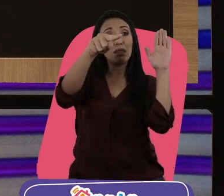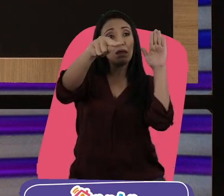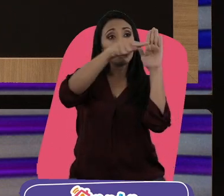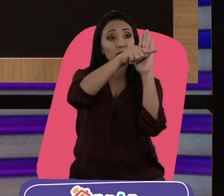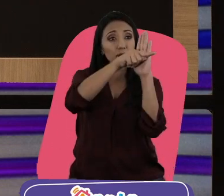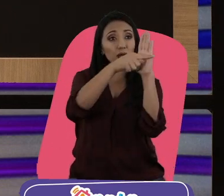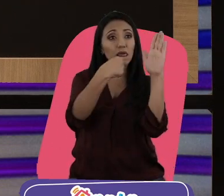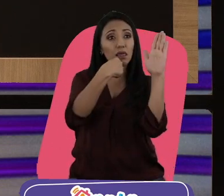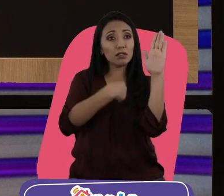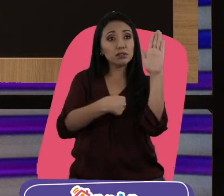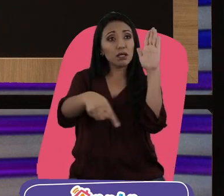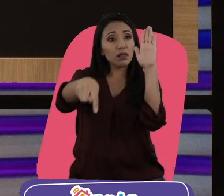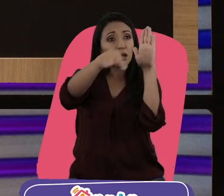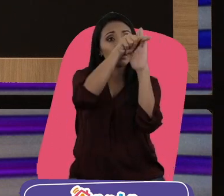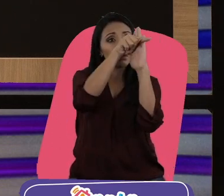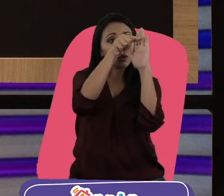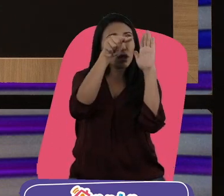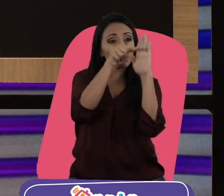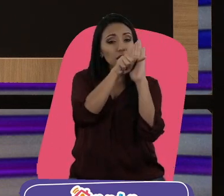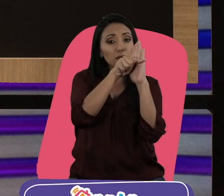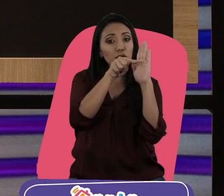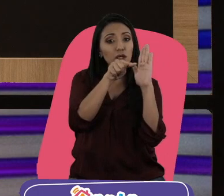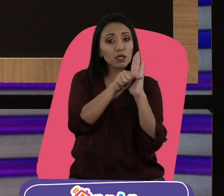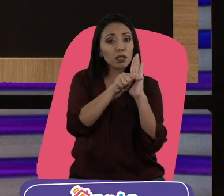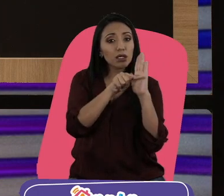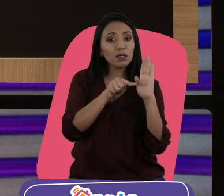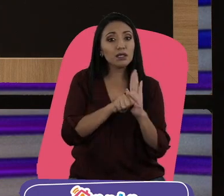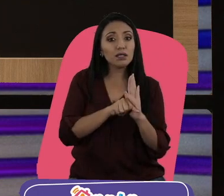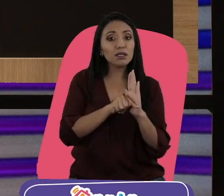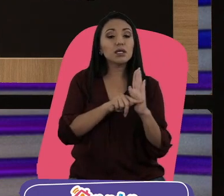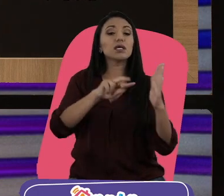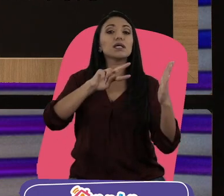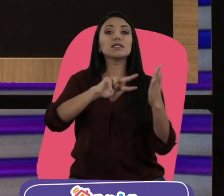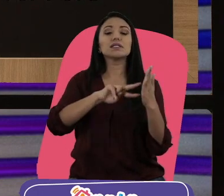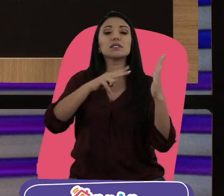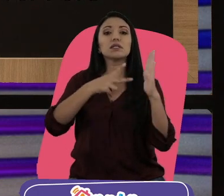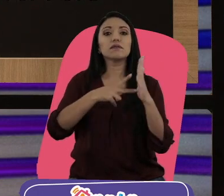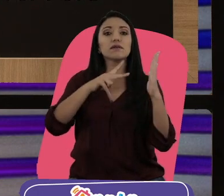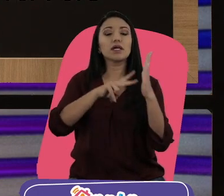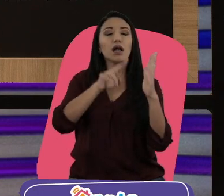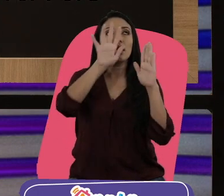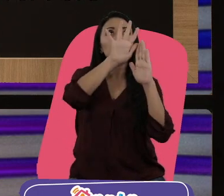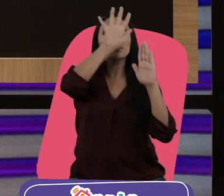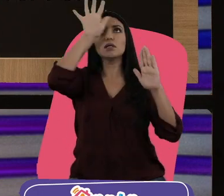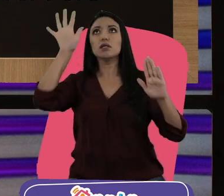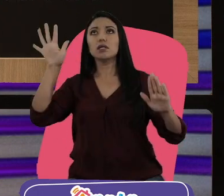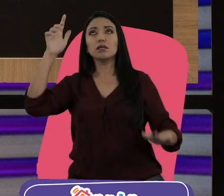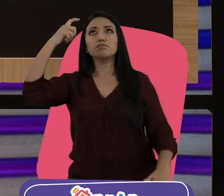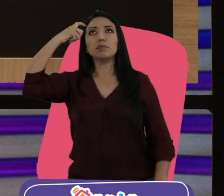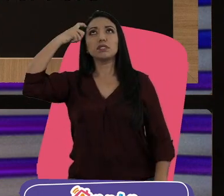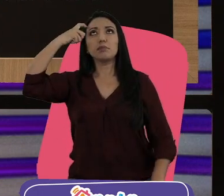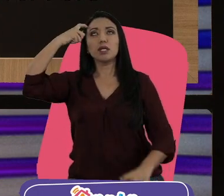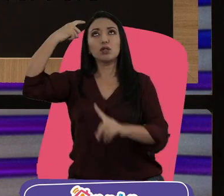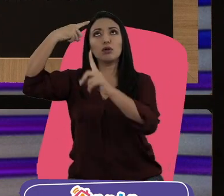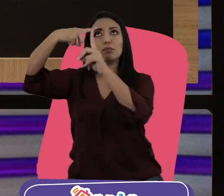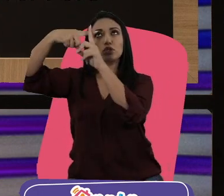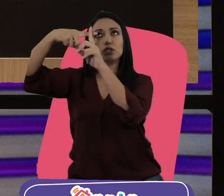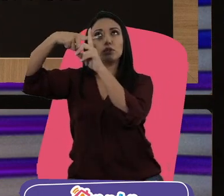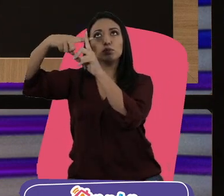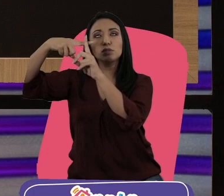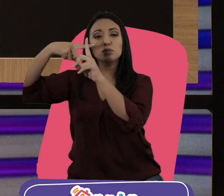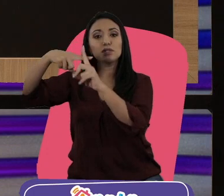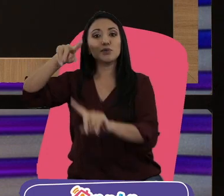negativa, tienes que pensar en 5 palabras positivas